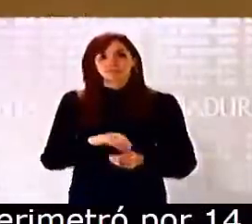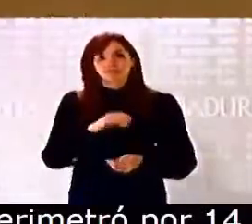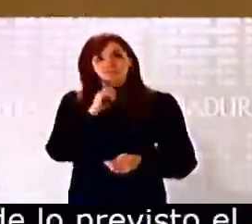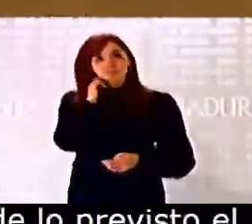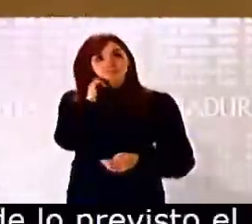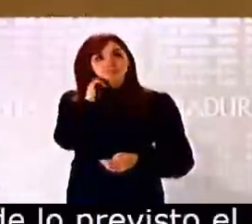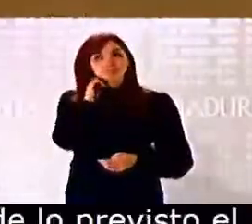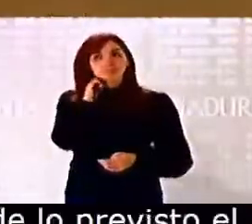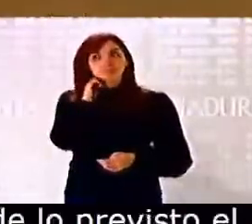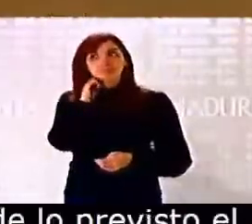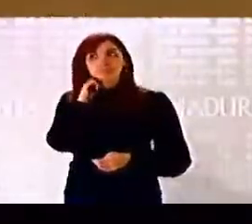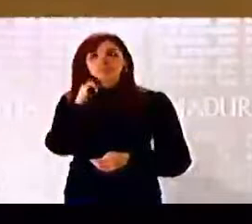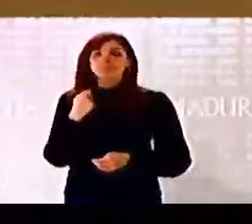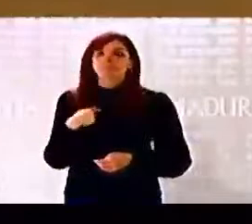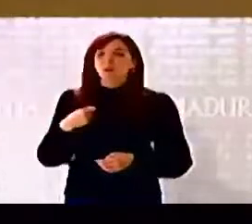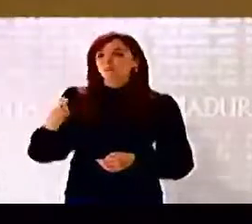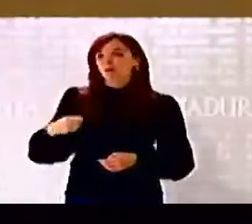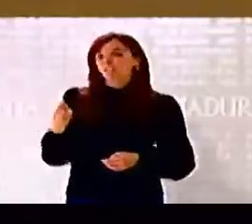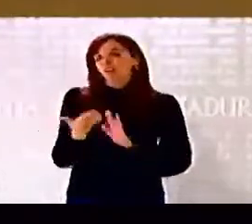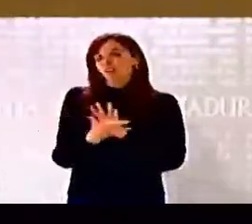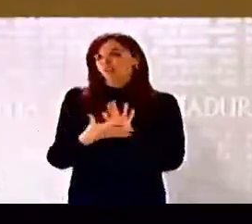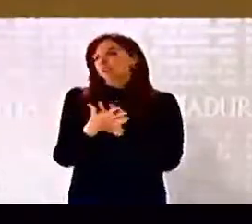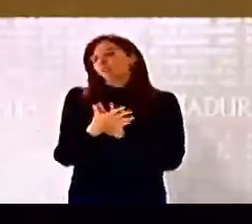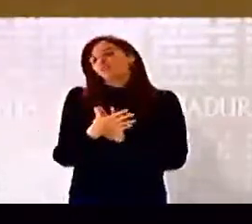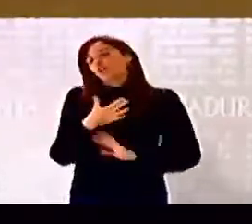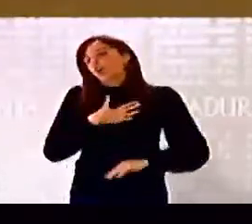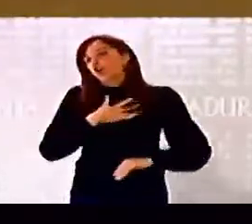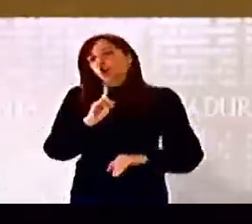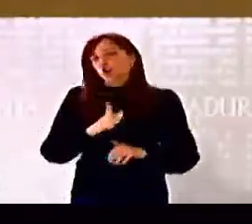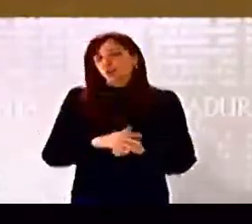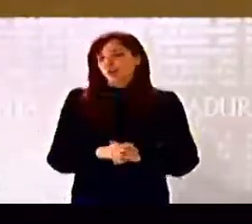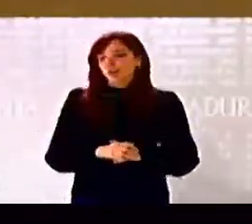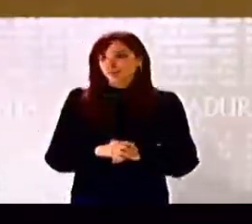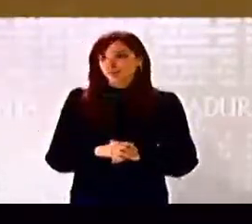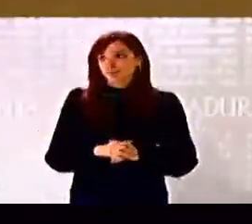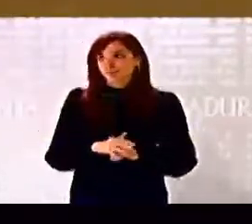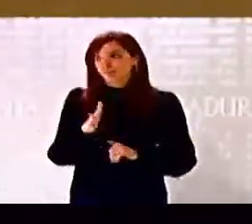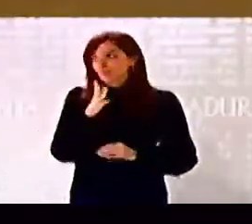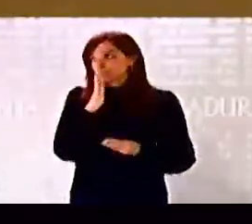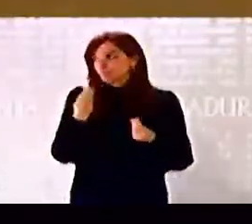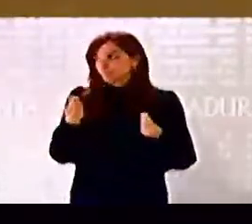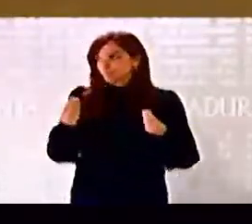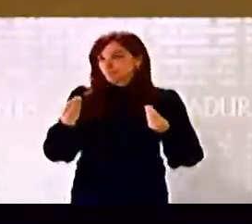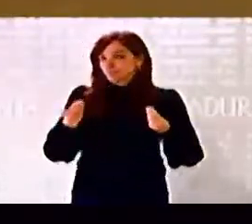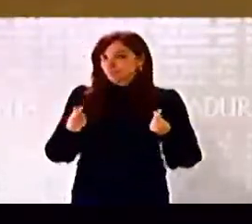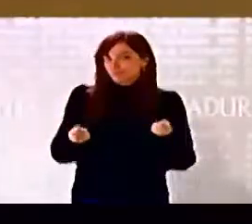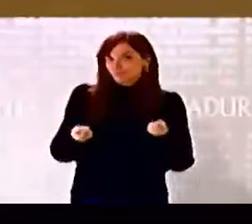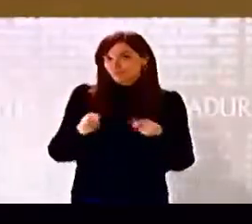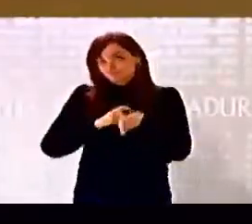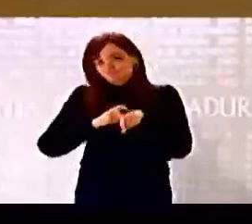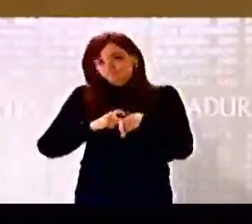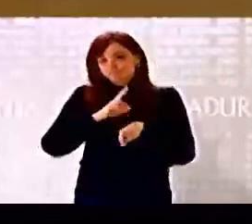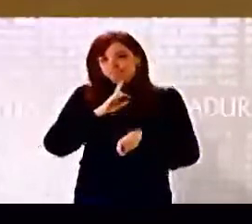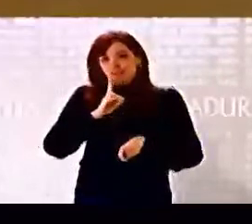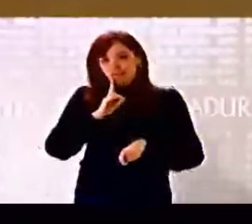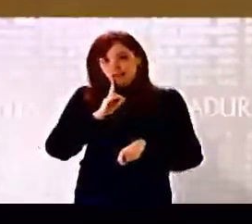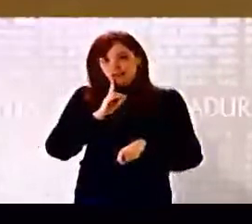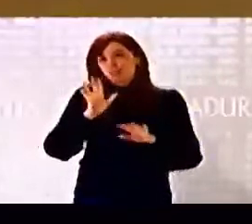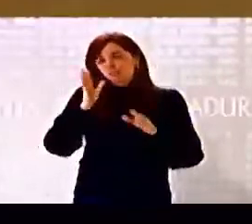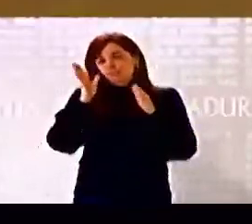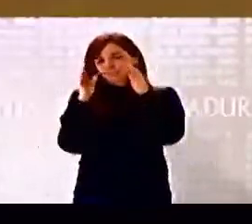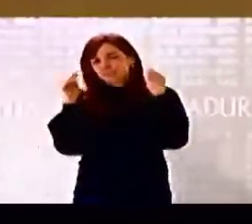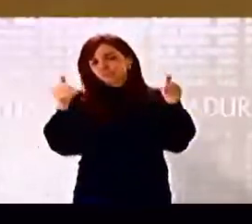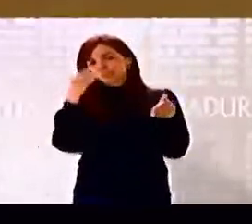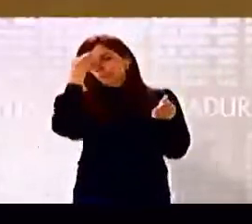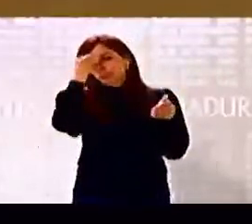Pero no quisiera ser yo muy pesada, probablemente con mi vena de madre, pero pensemos en los menores.